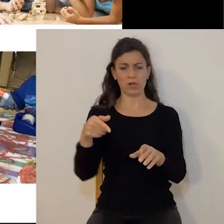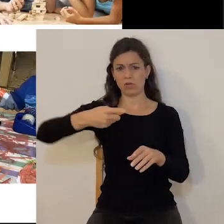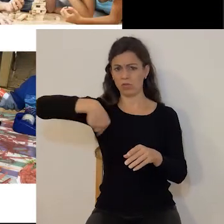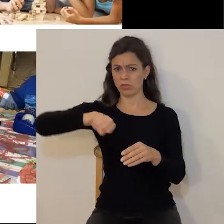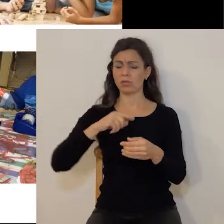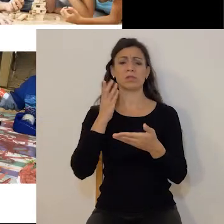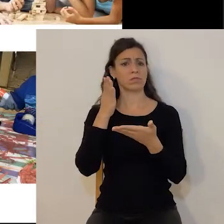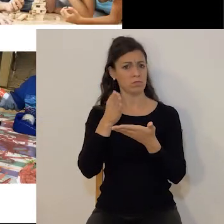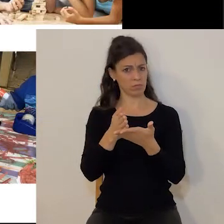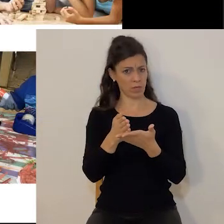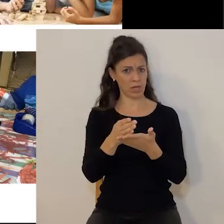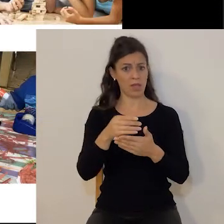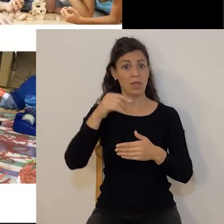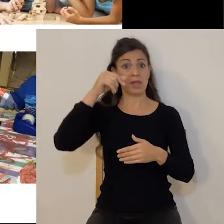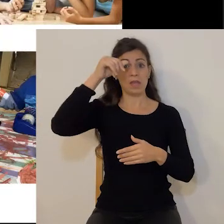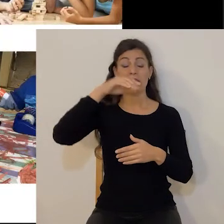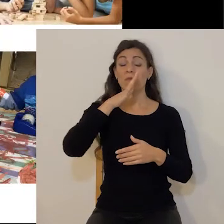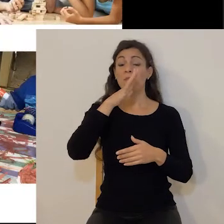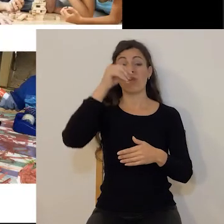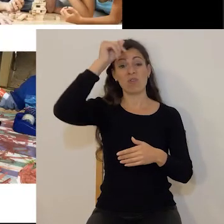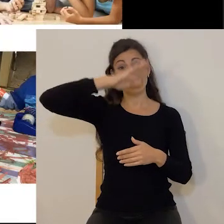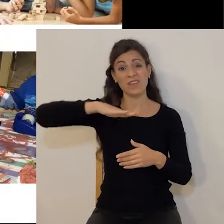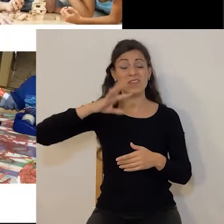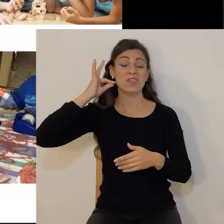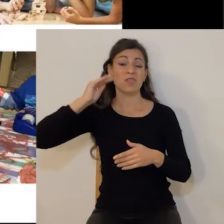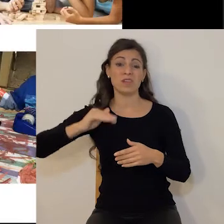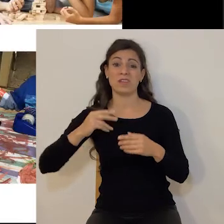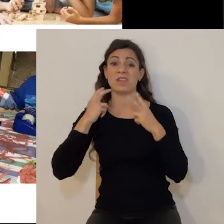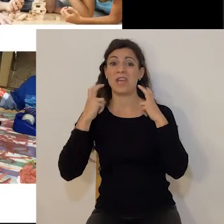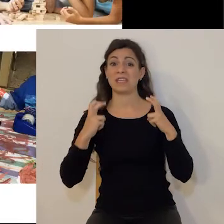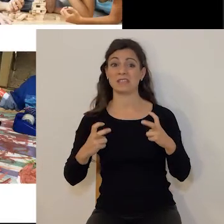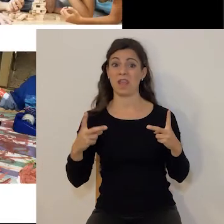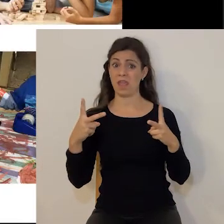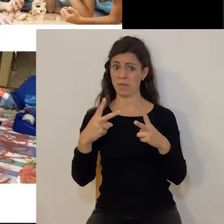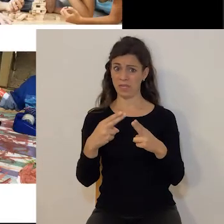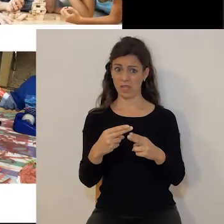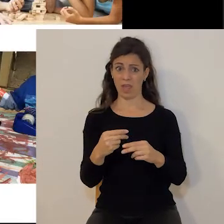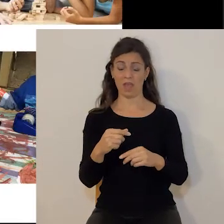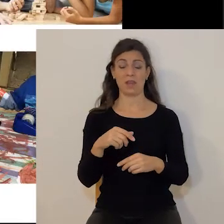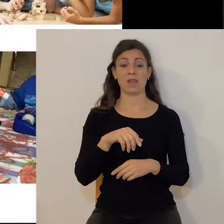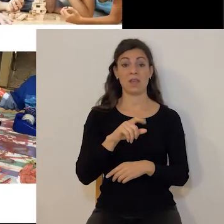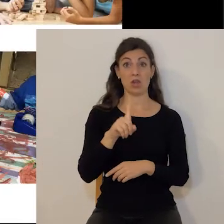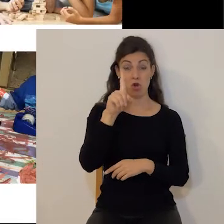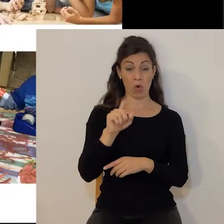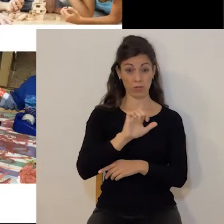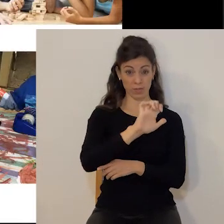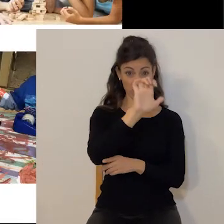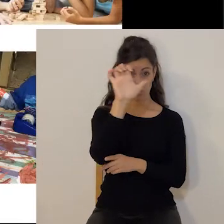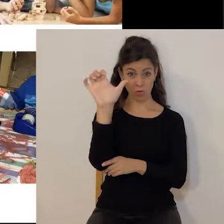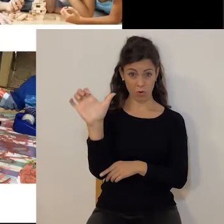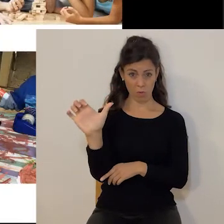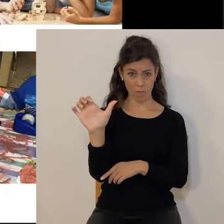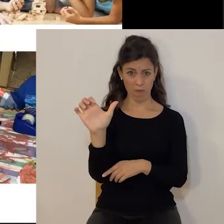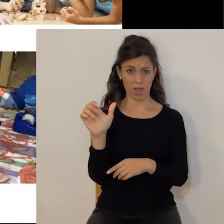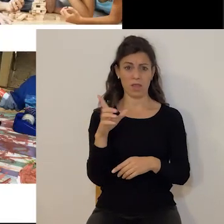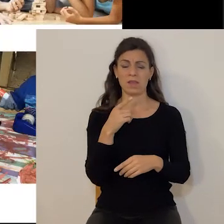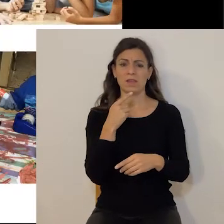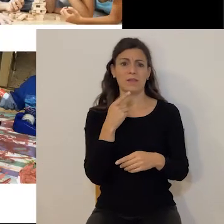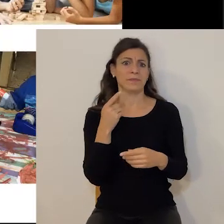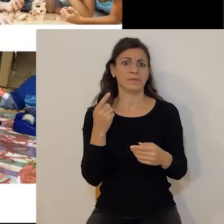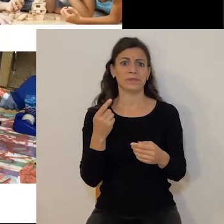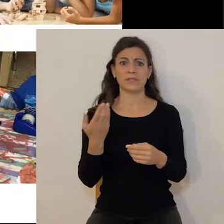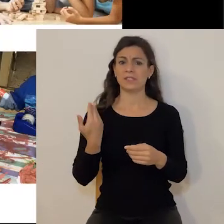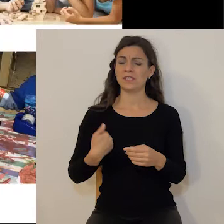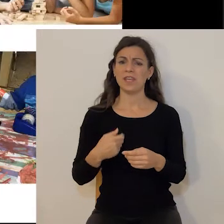que hacer que un niño o una niña no tengan estrés. En el norte de Europa han empezado ya a detener,